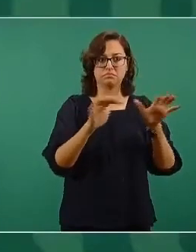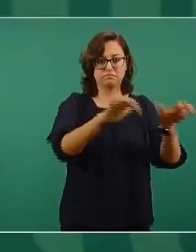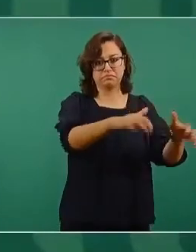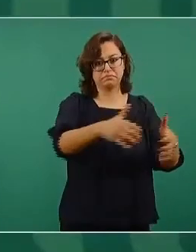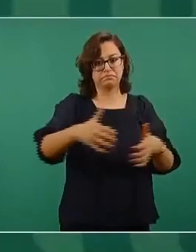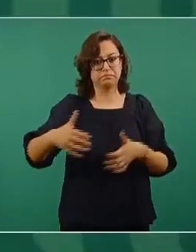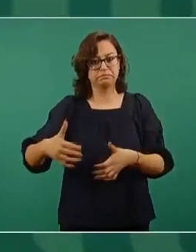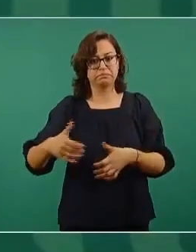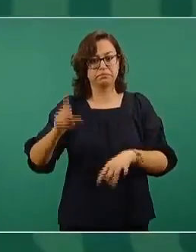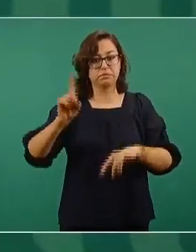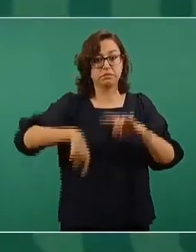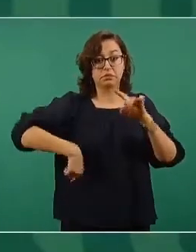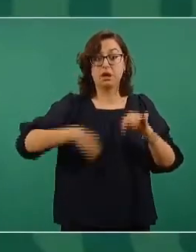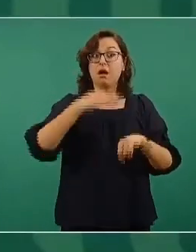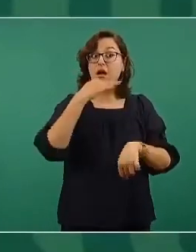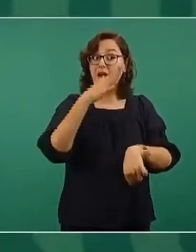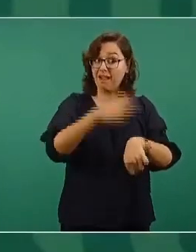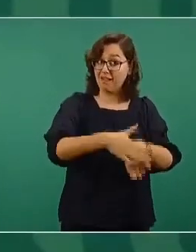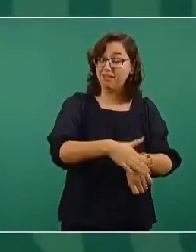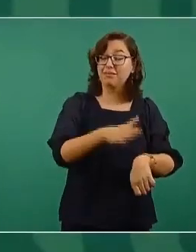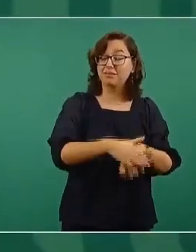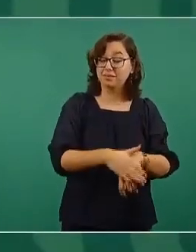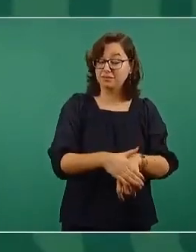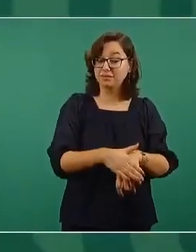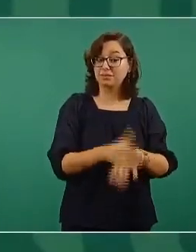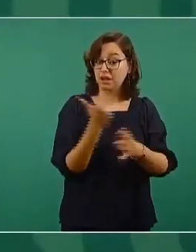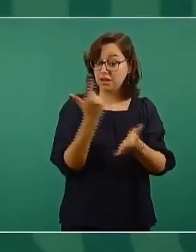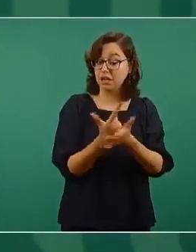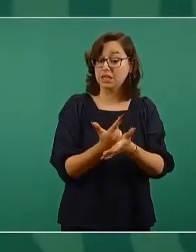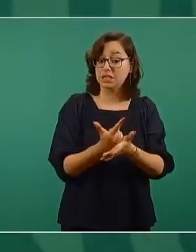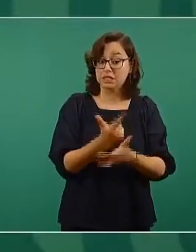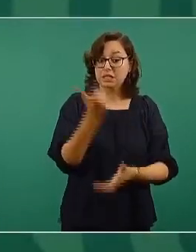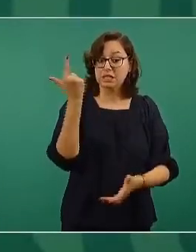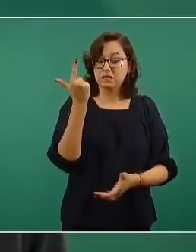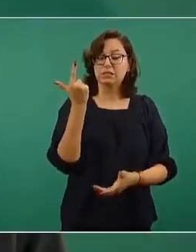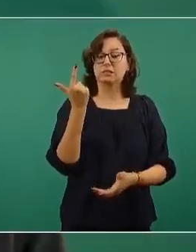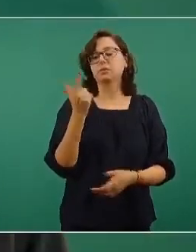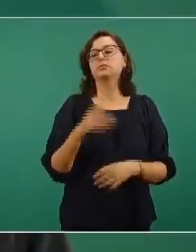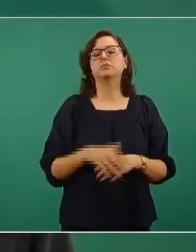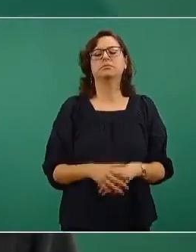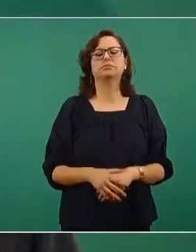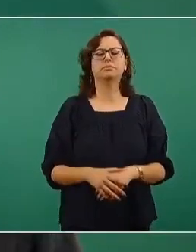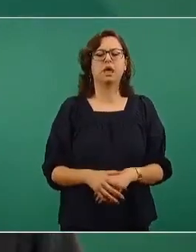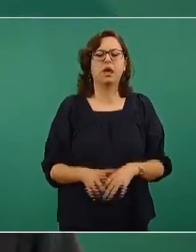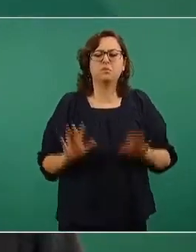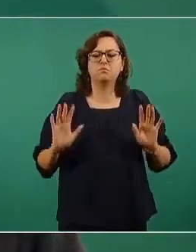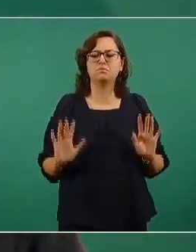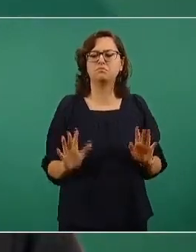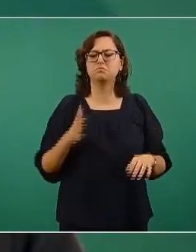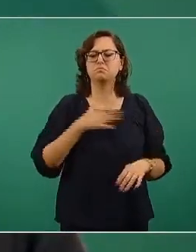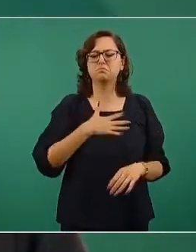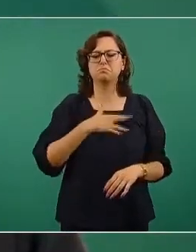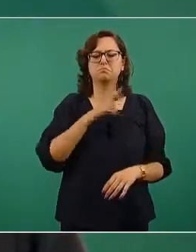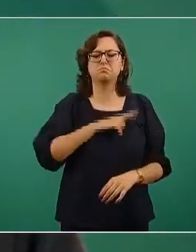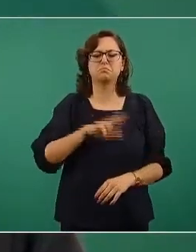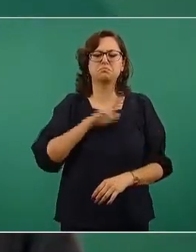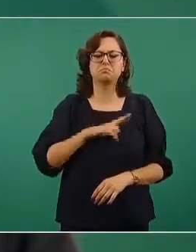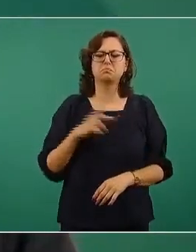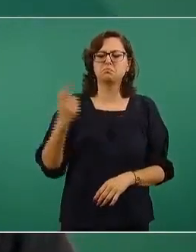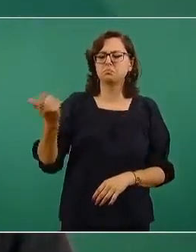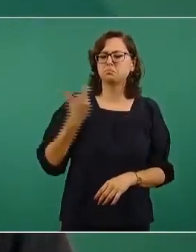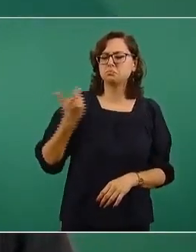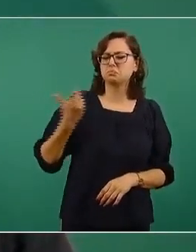Entonces, que lo sepan, porque no es yo rento, me pagan muy bien